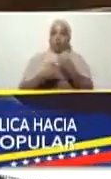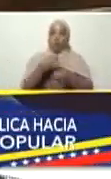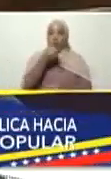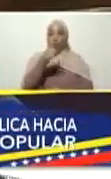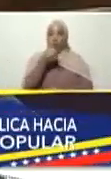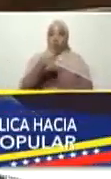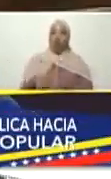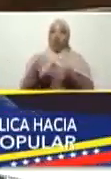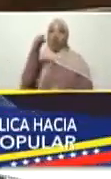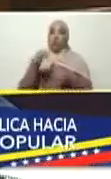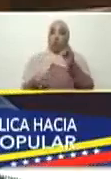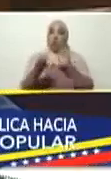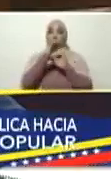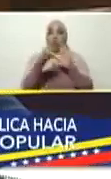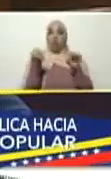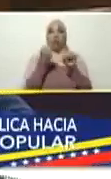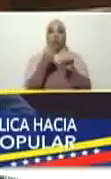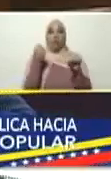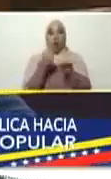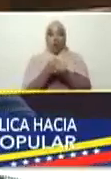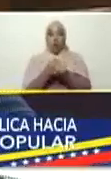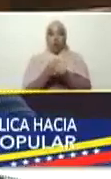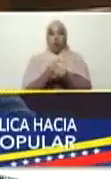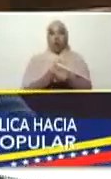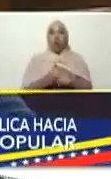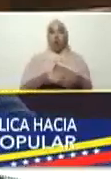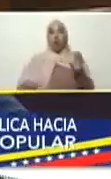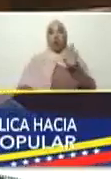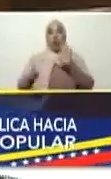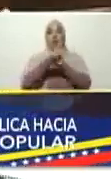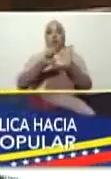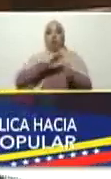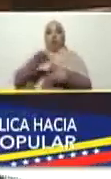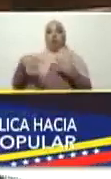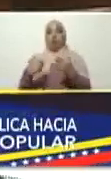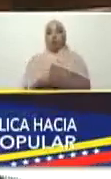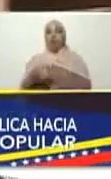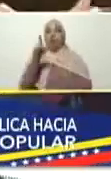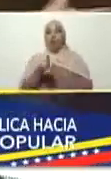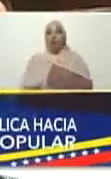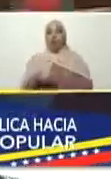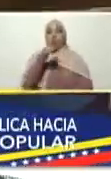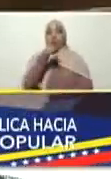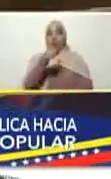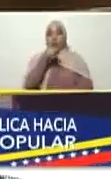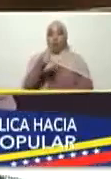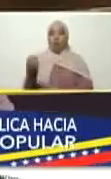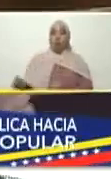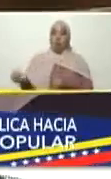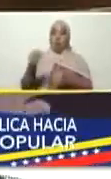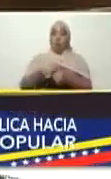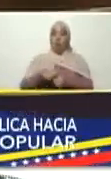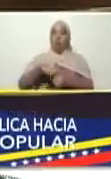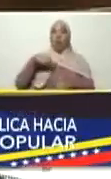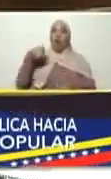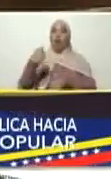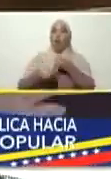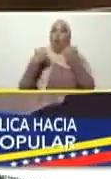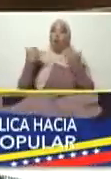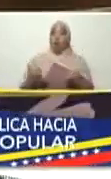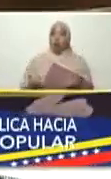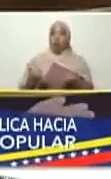la constituyente trabajando el cuerpo de leyes del Poder Popular y que están incorporándose a esta revisión.